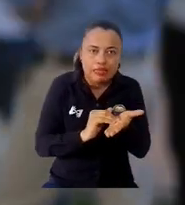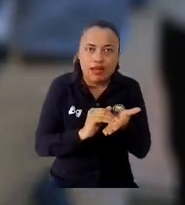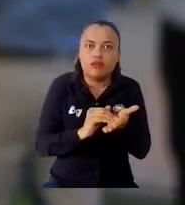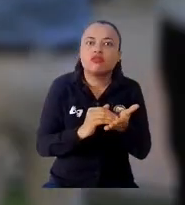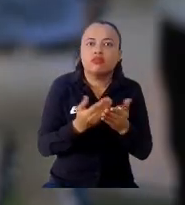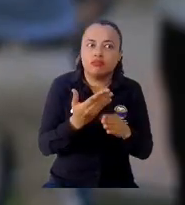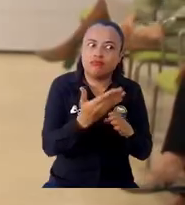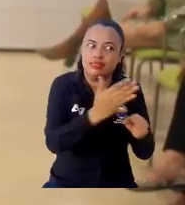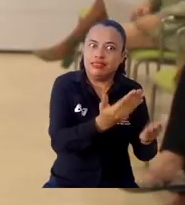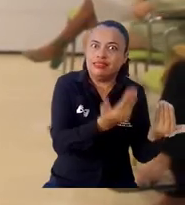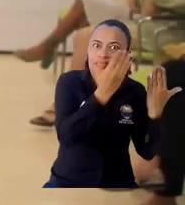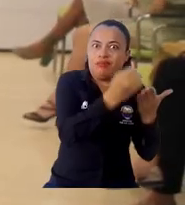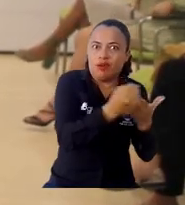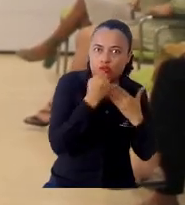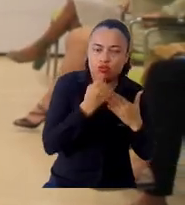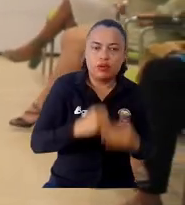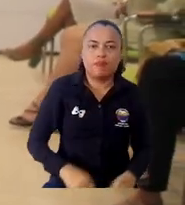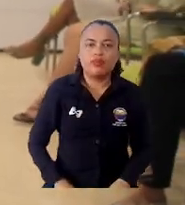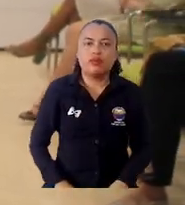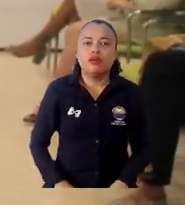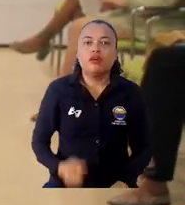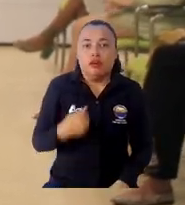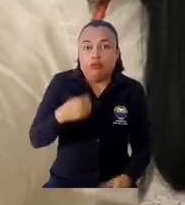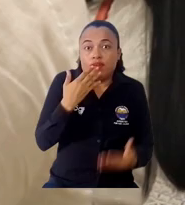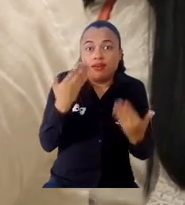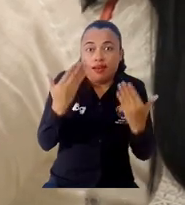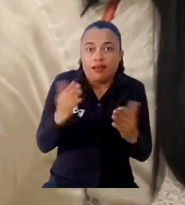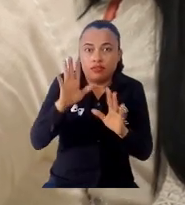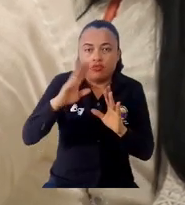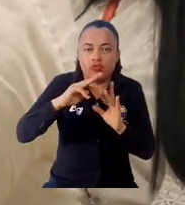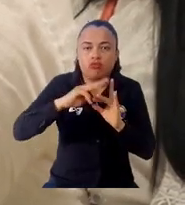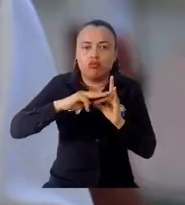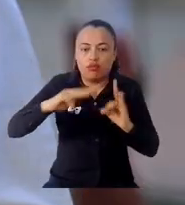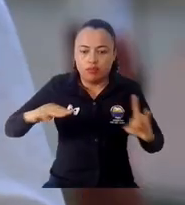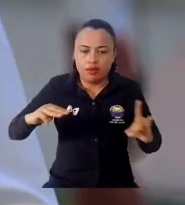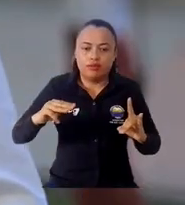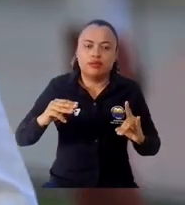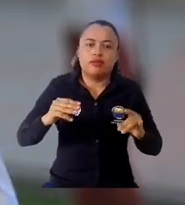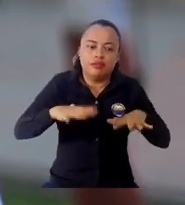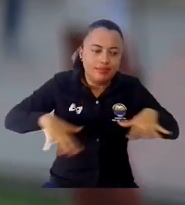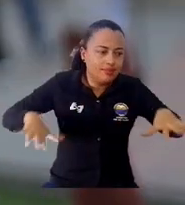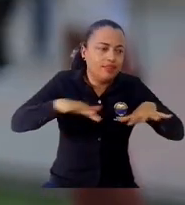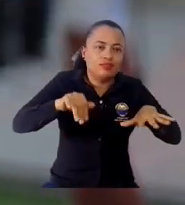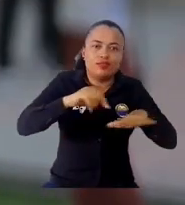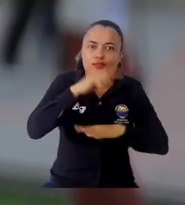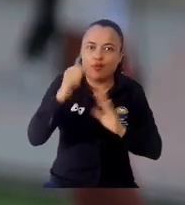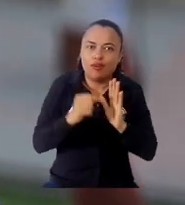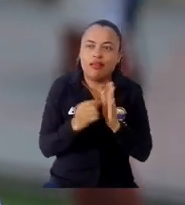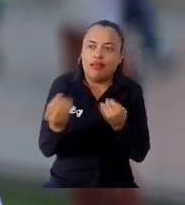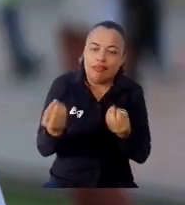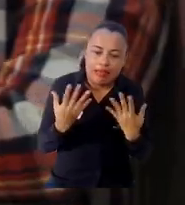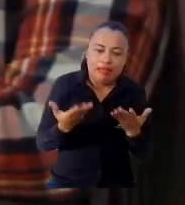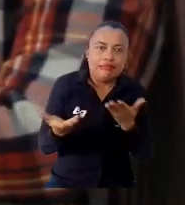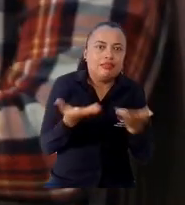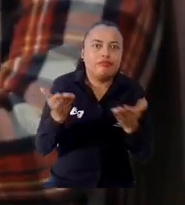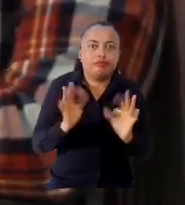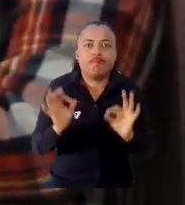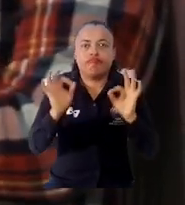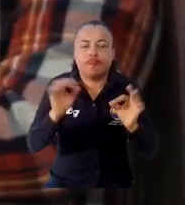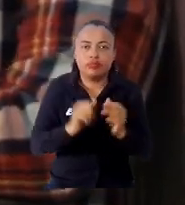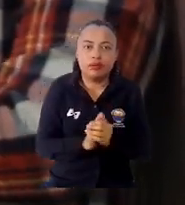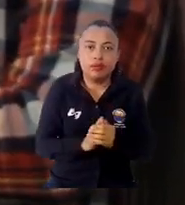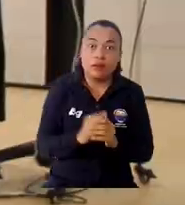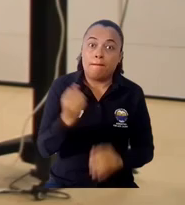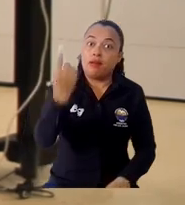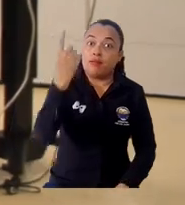llegar siquiera a un juzgado. Yo le agradezco a la universidad y todas sus instalaciones por haber ofrecido todo este servicio a gran escala. De hecho, fue una de las